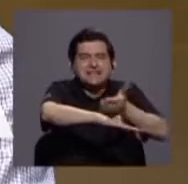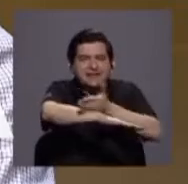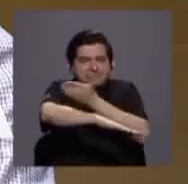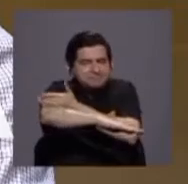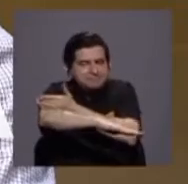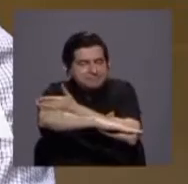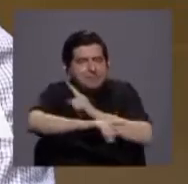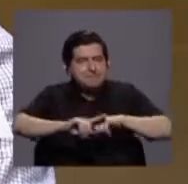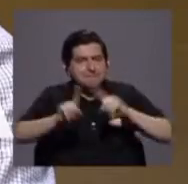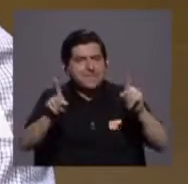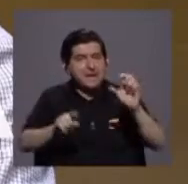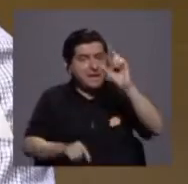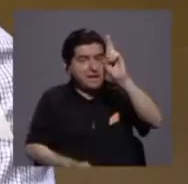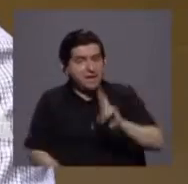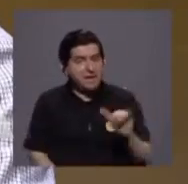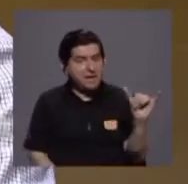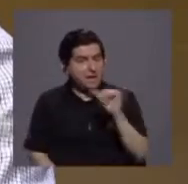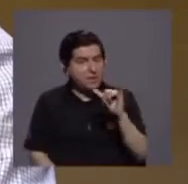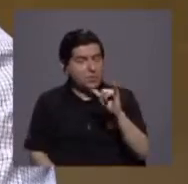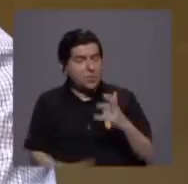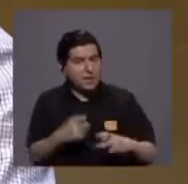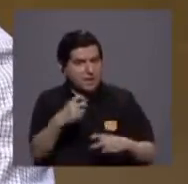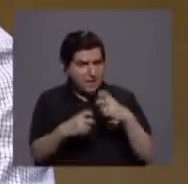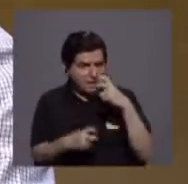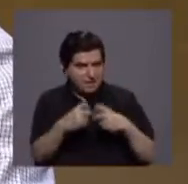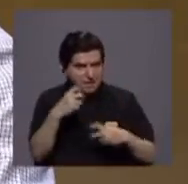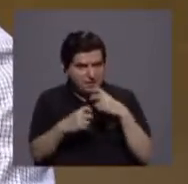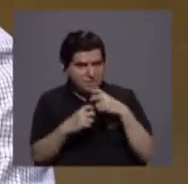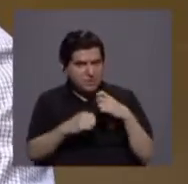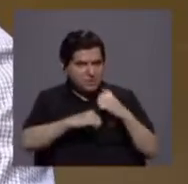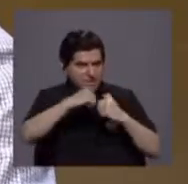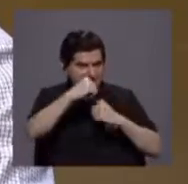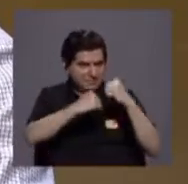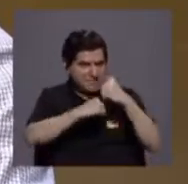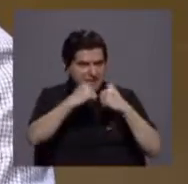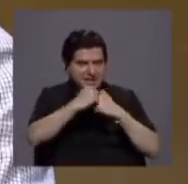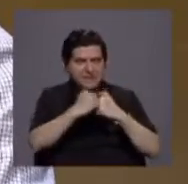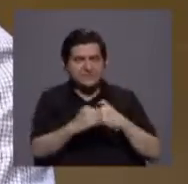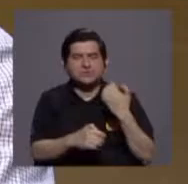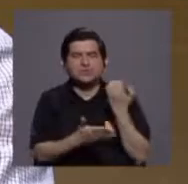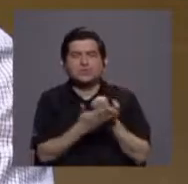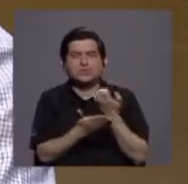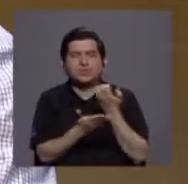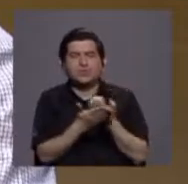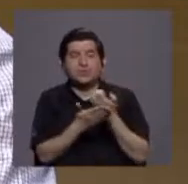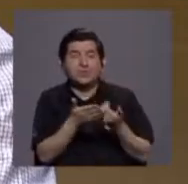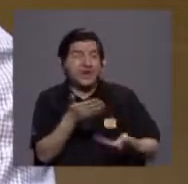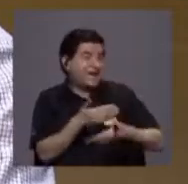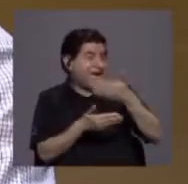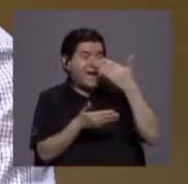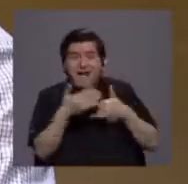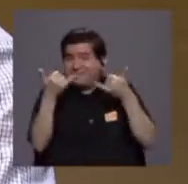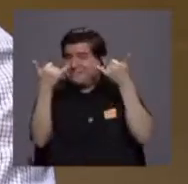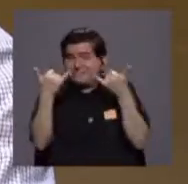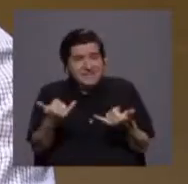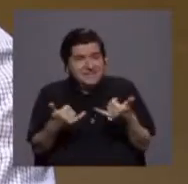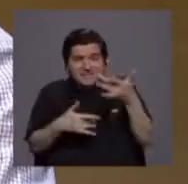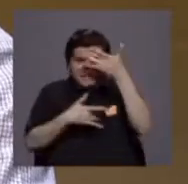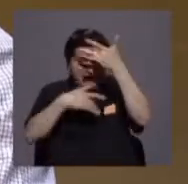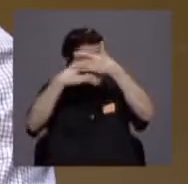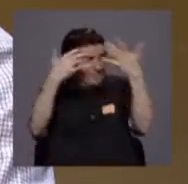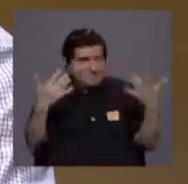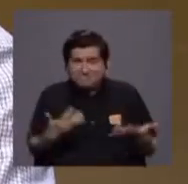igual que en Costa Rica, el problema estructural de la economía estaba antes de la